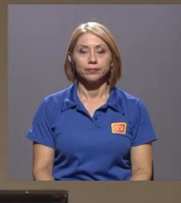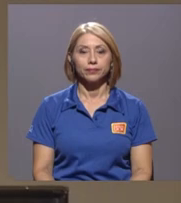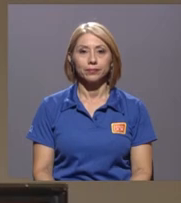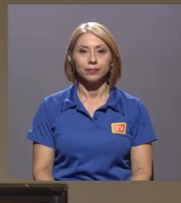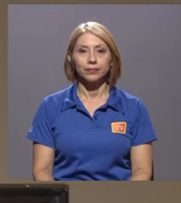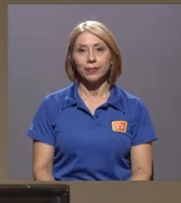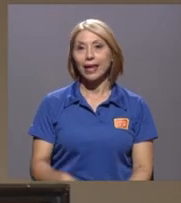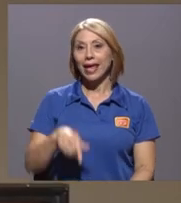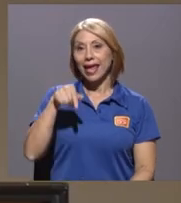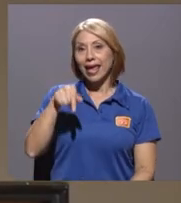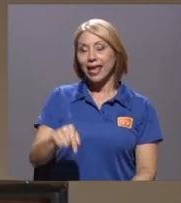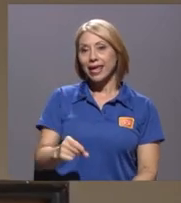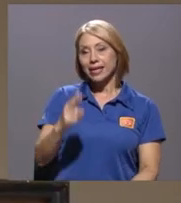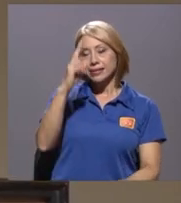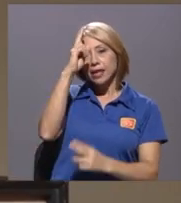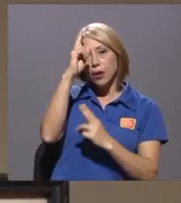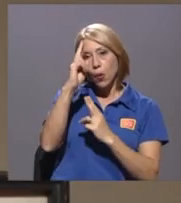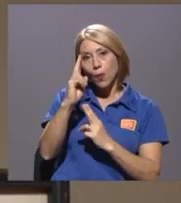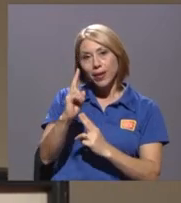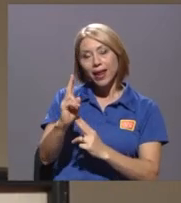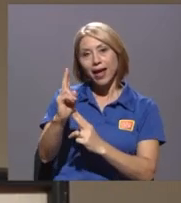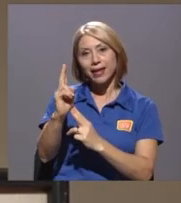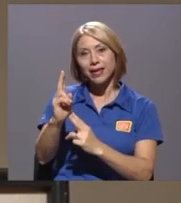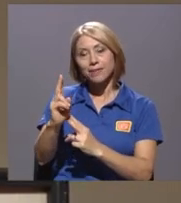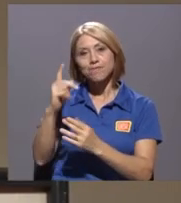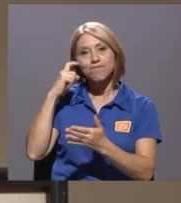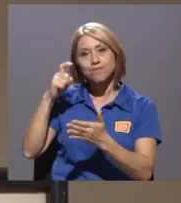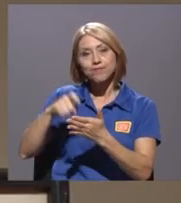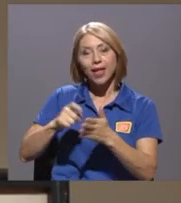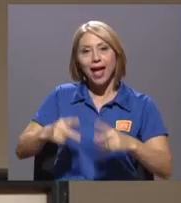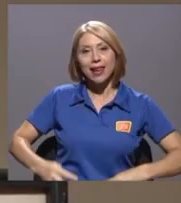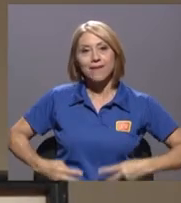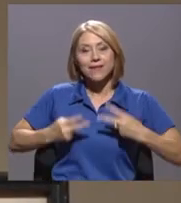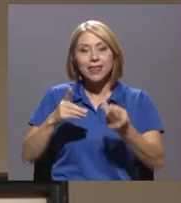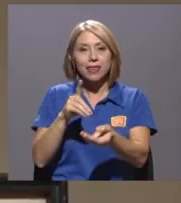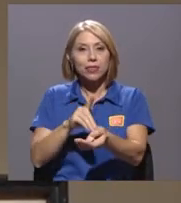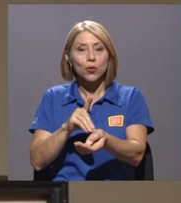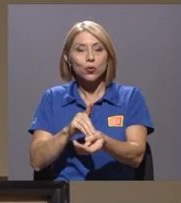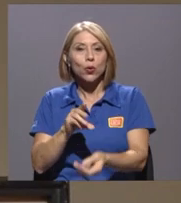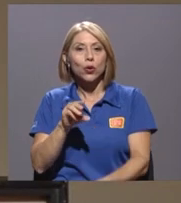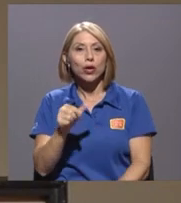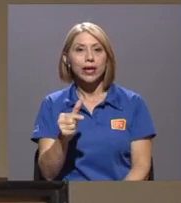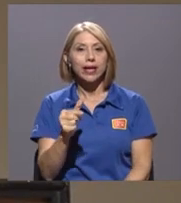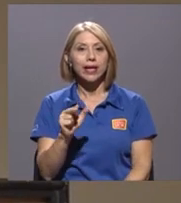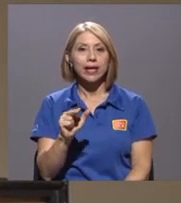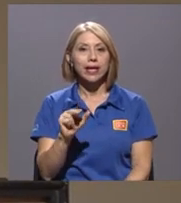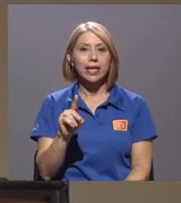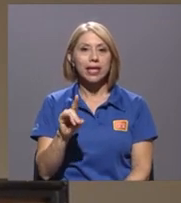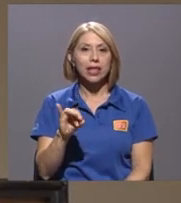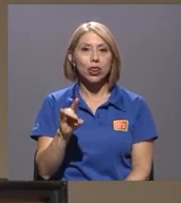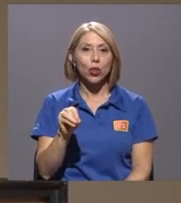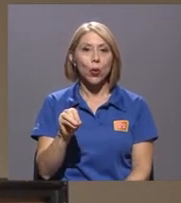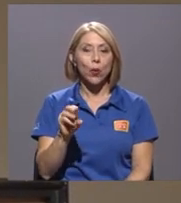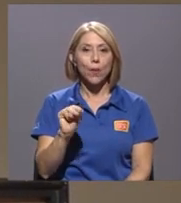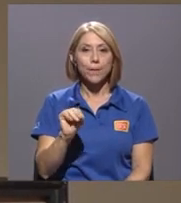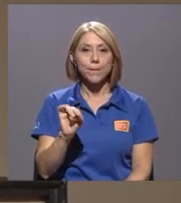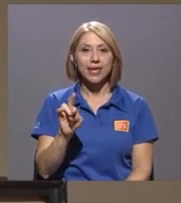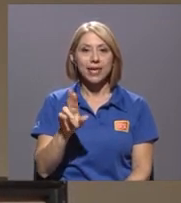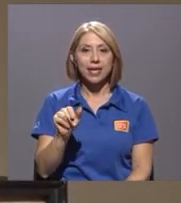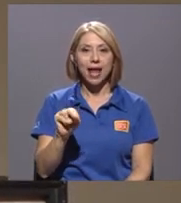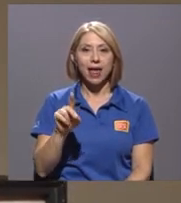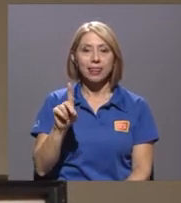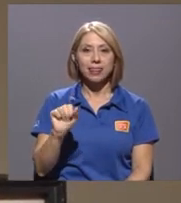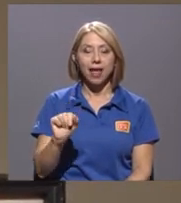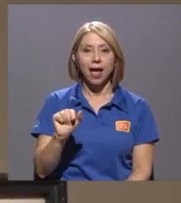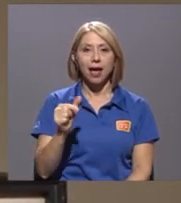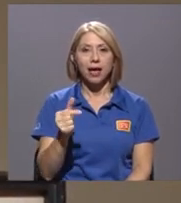en este homenaje a la vida del doctor guido miranda gutiérrez pues